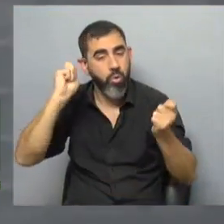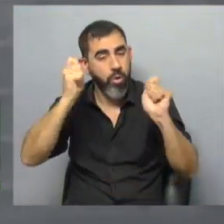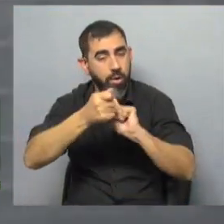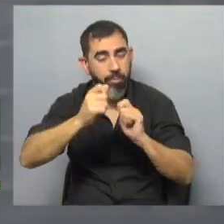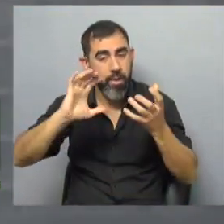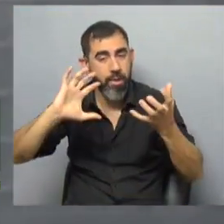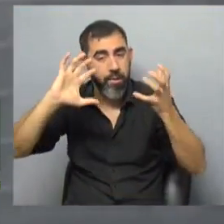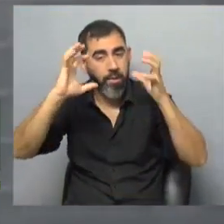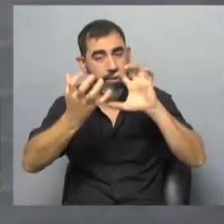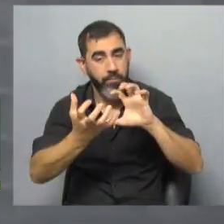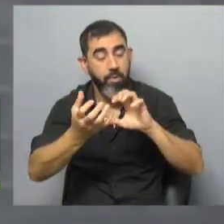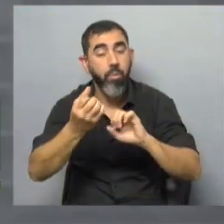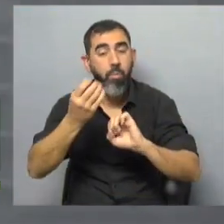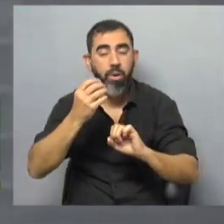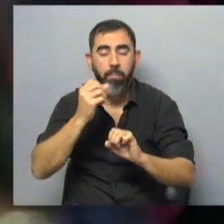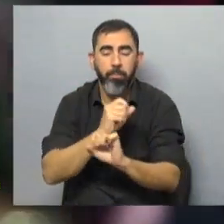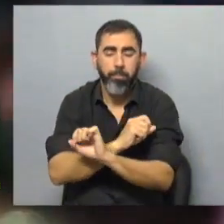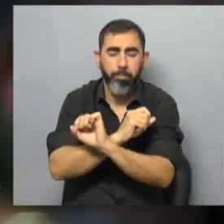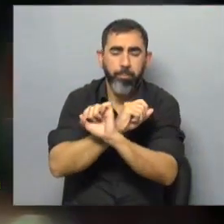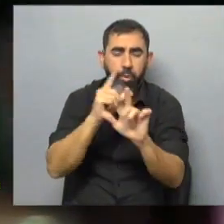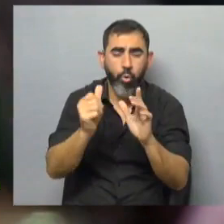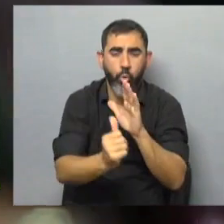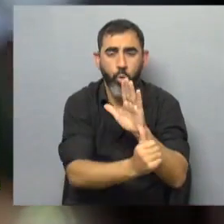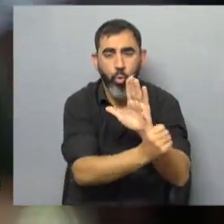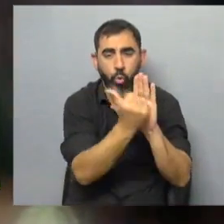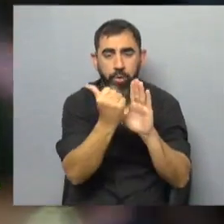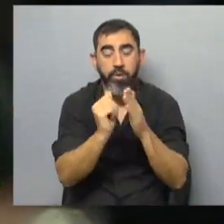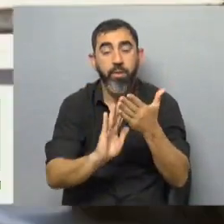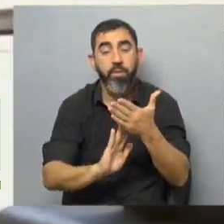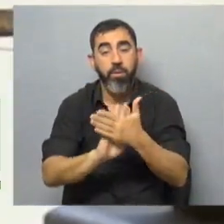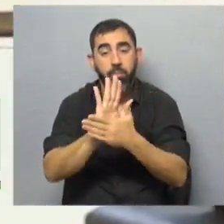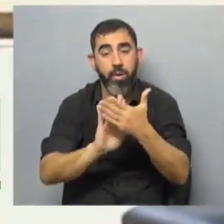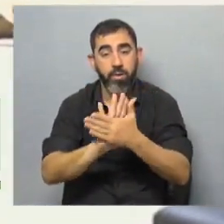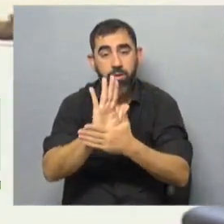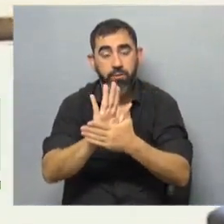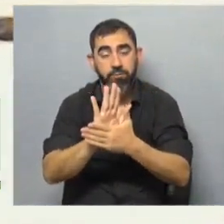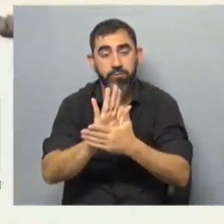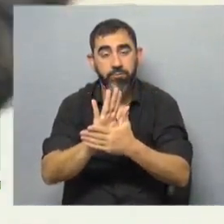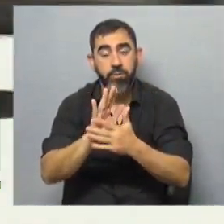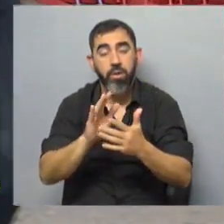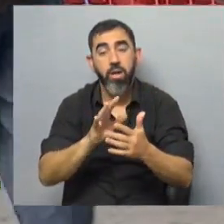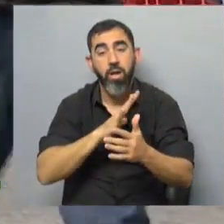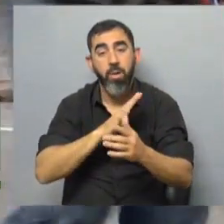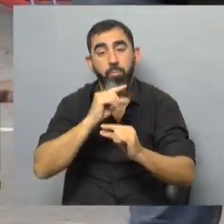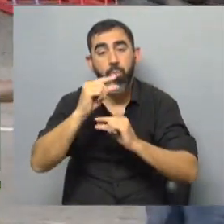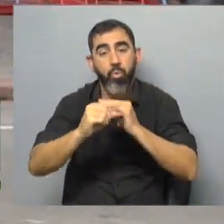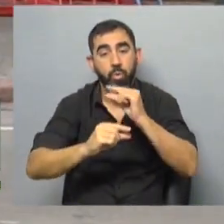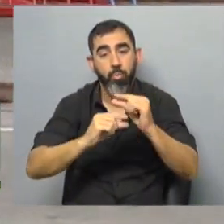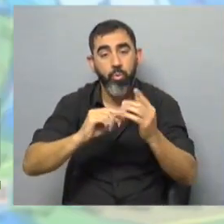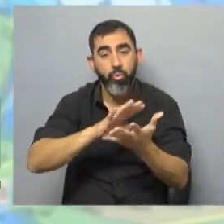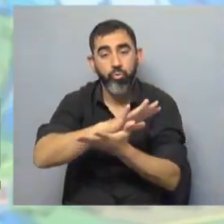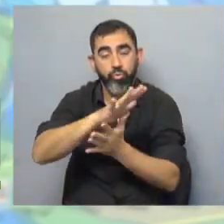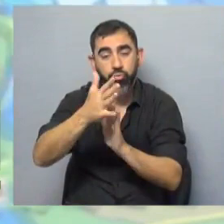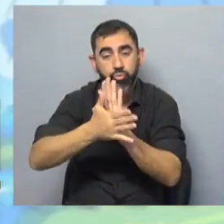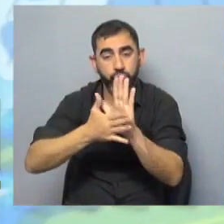del tiempo, ya que estamos previendo una desmejora por el litoral oeste en horas de la mañana, que bueno, que se va a ir extendiendo gradualmente hacia otras zonas del